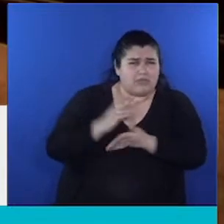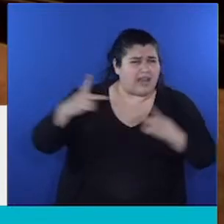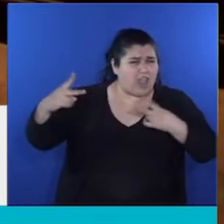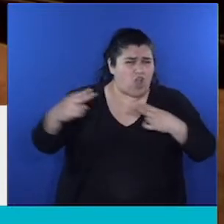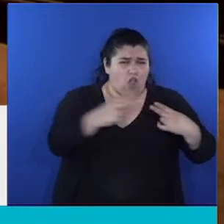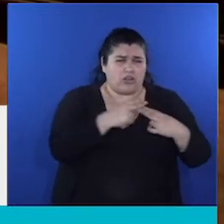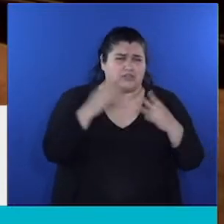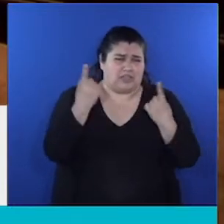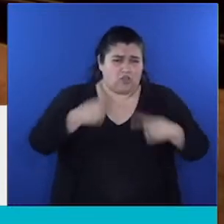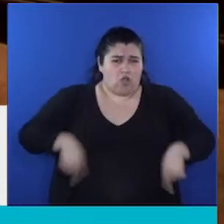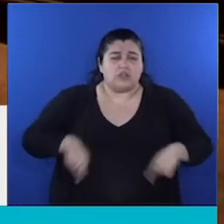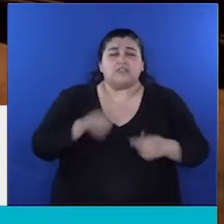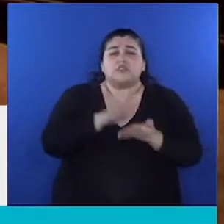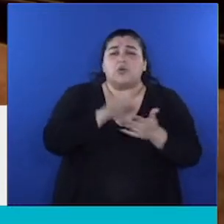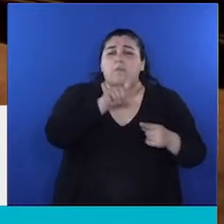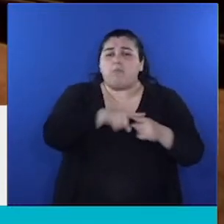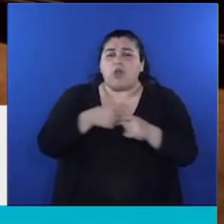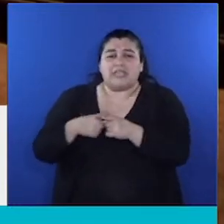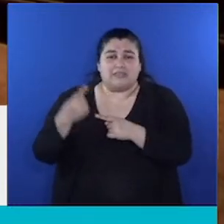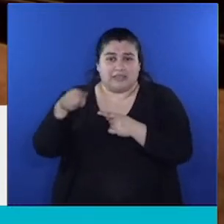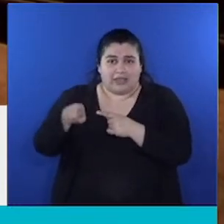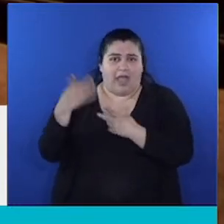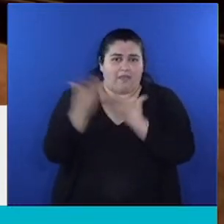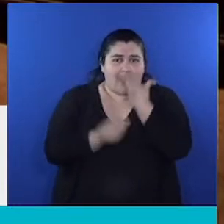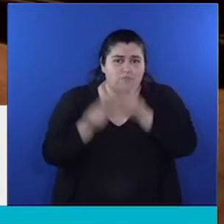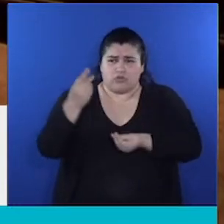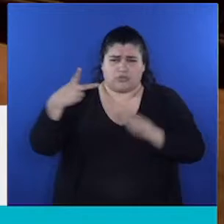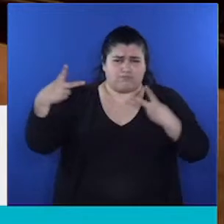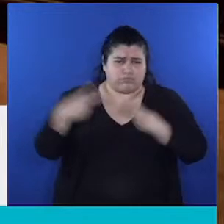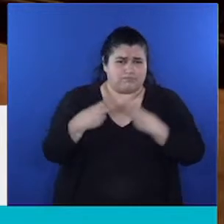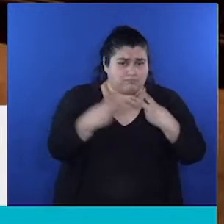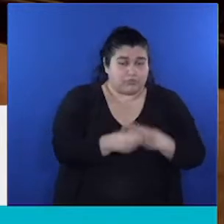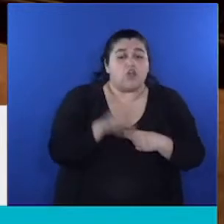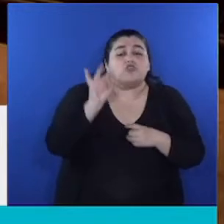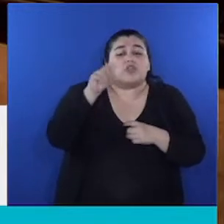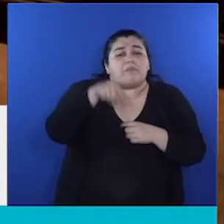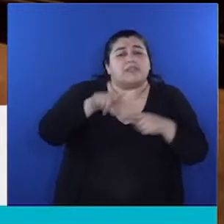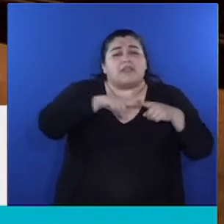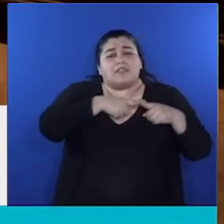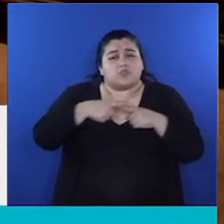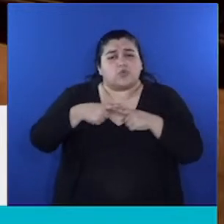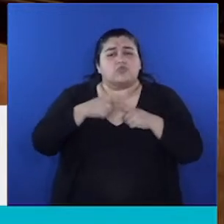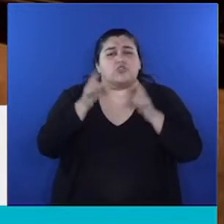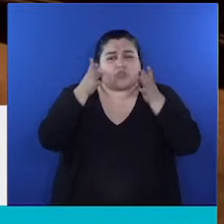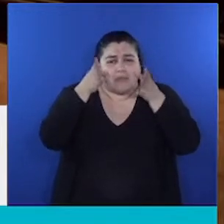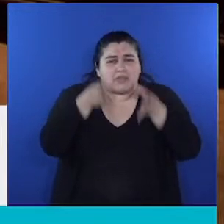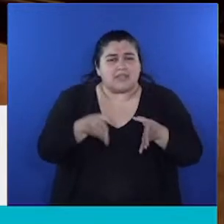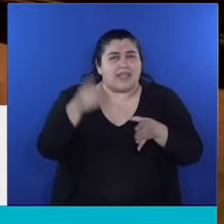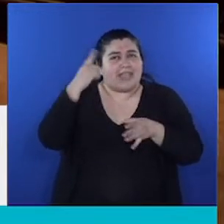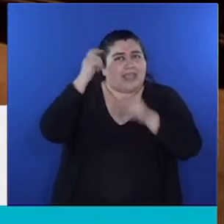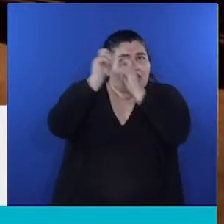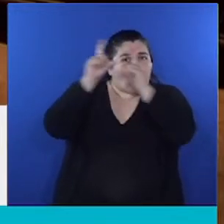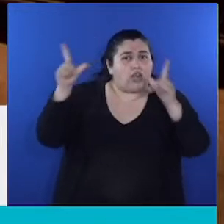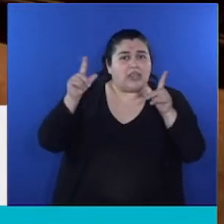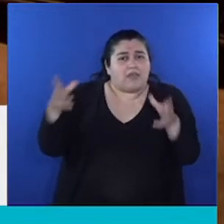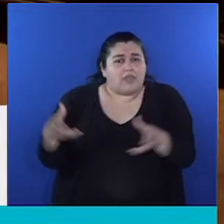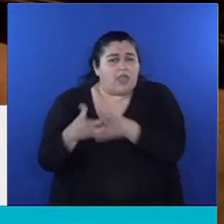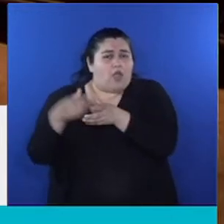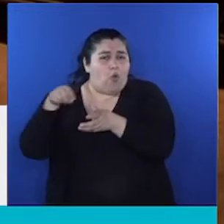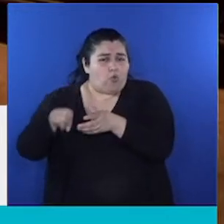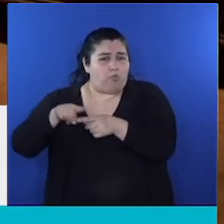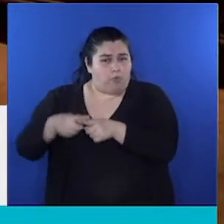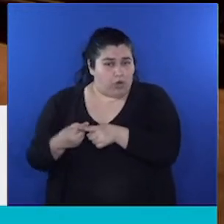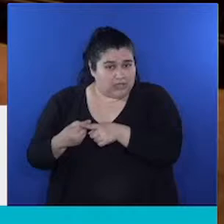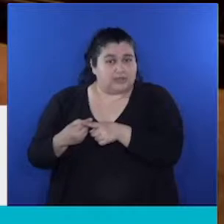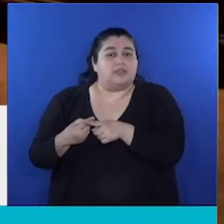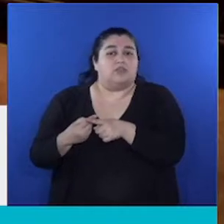de asistencia. Y eso no es solamente una discusión que se centra en la posición ideológica de un partido. Tiene que ver con las